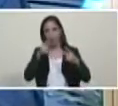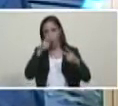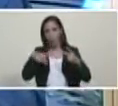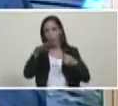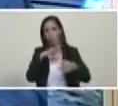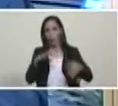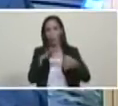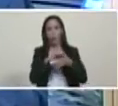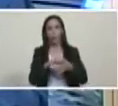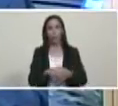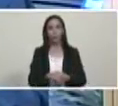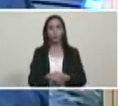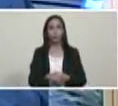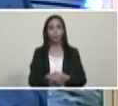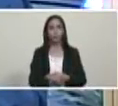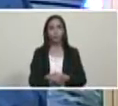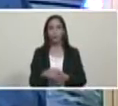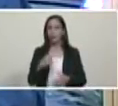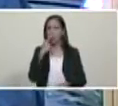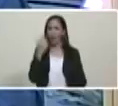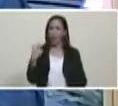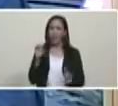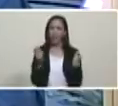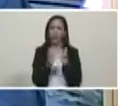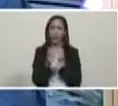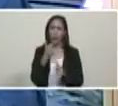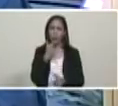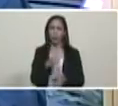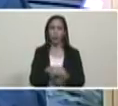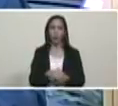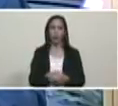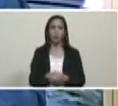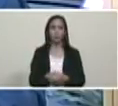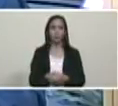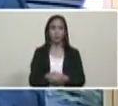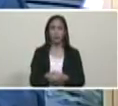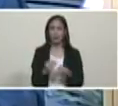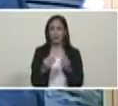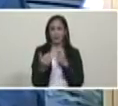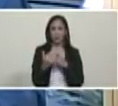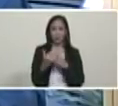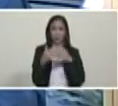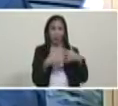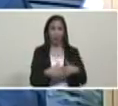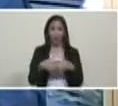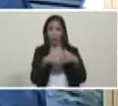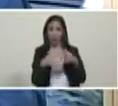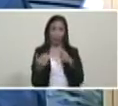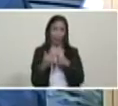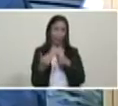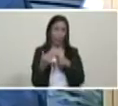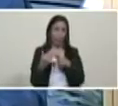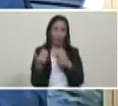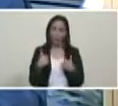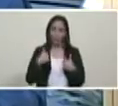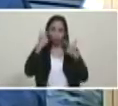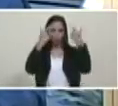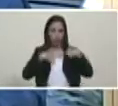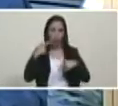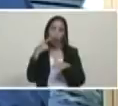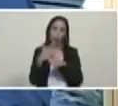Yo lo dije en estos días, en una reunión, en estos días de amenazas imperialistas. El pueblo